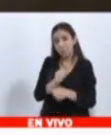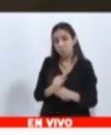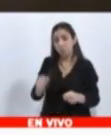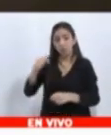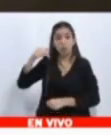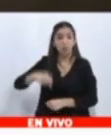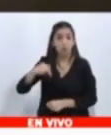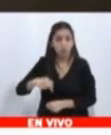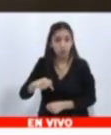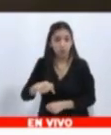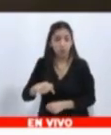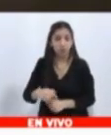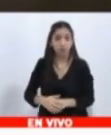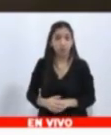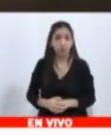Entendiendo que tal vez hoy